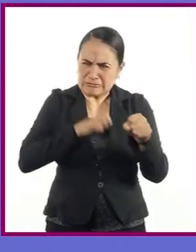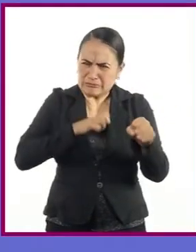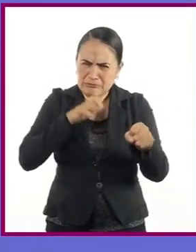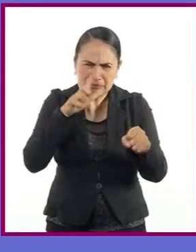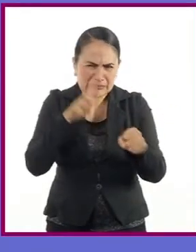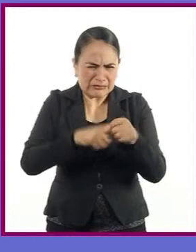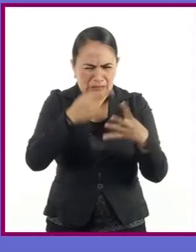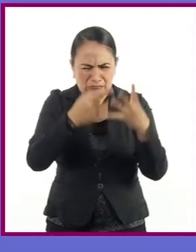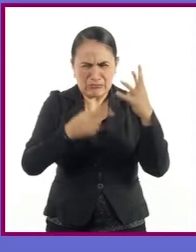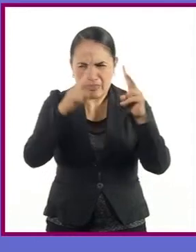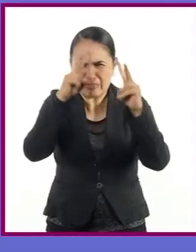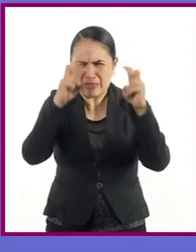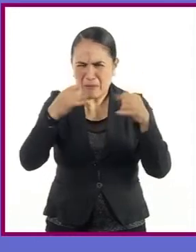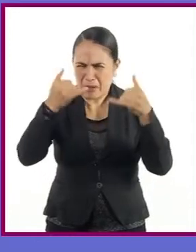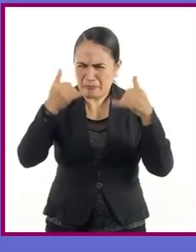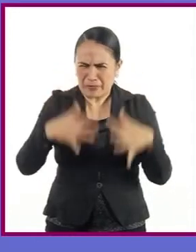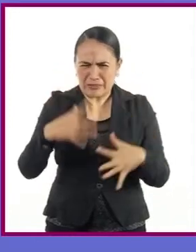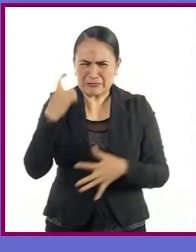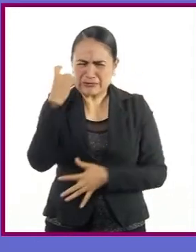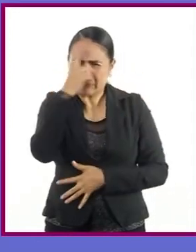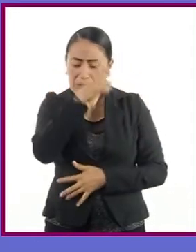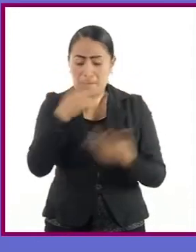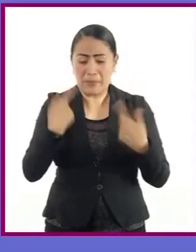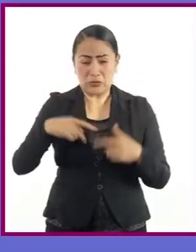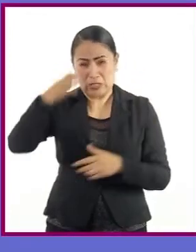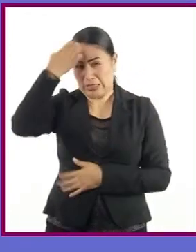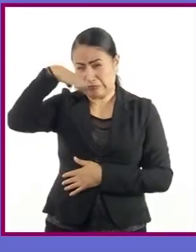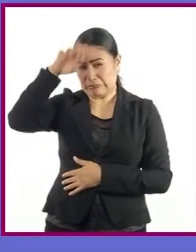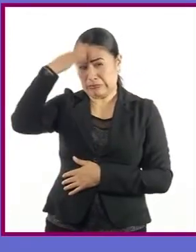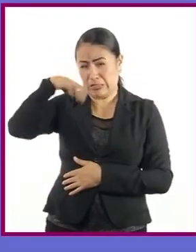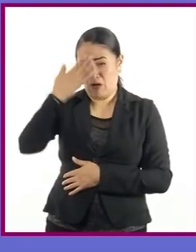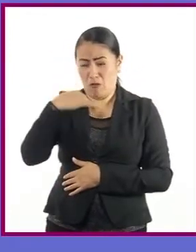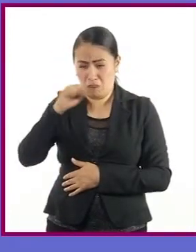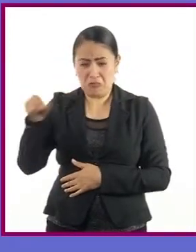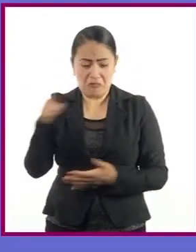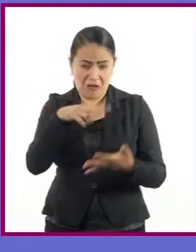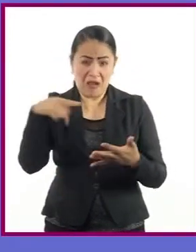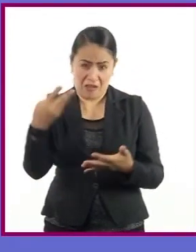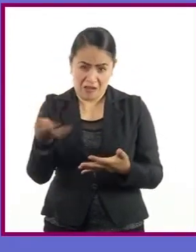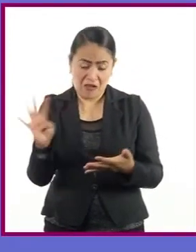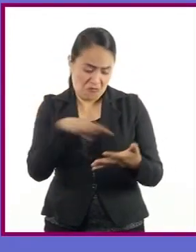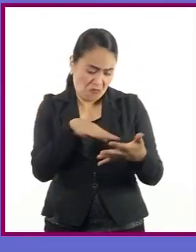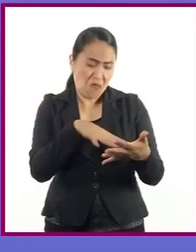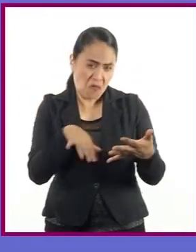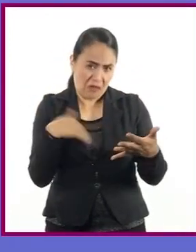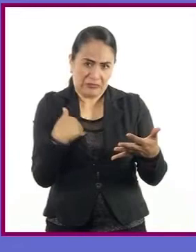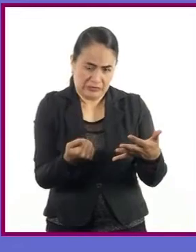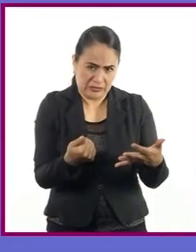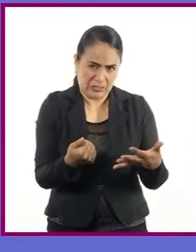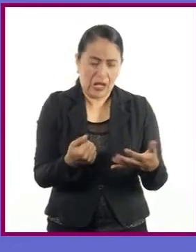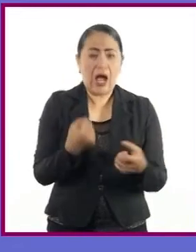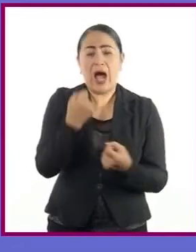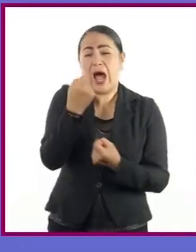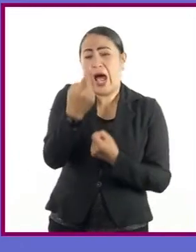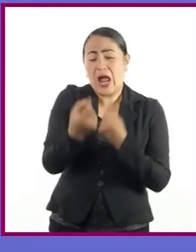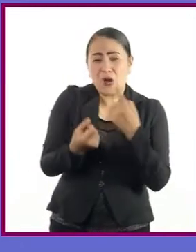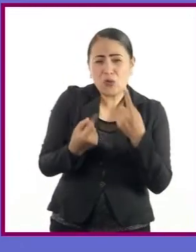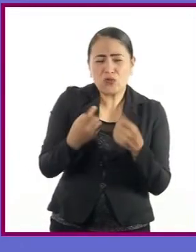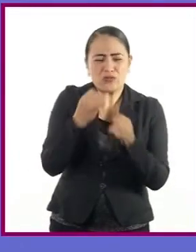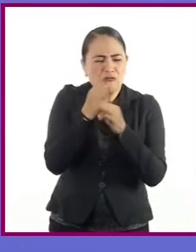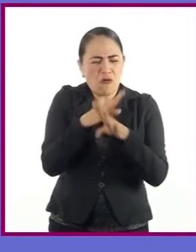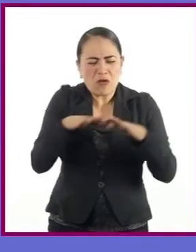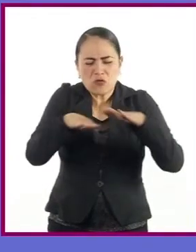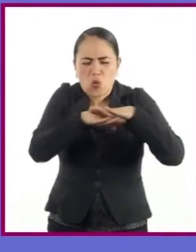solamente los expertos los comprenden. Otros tienen información muy básica que no sirve para nuestros